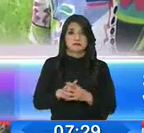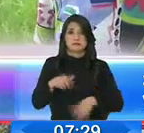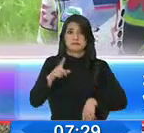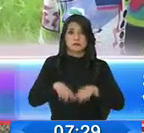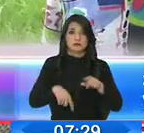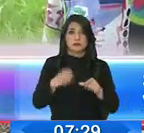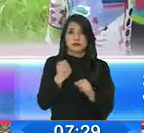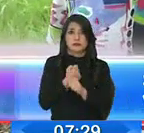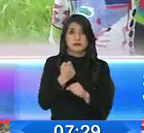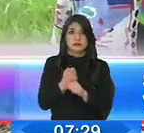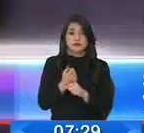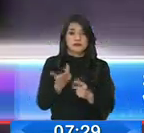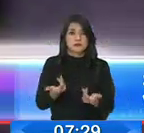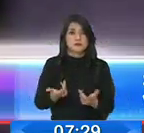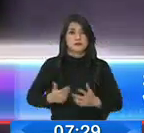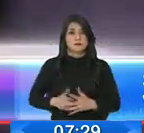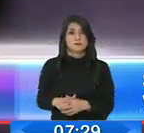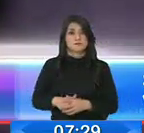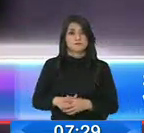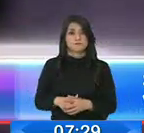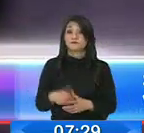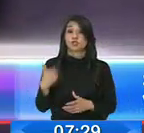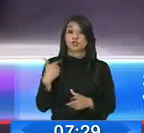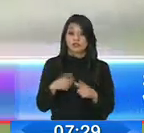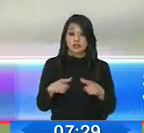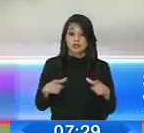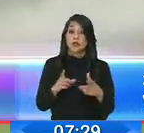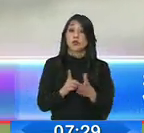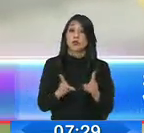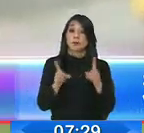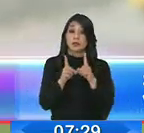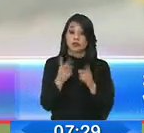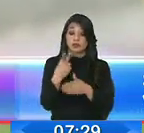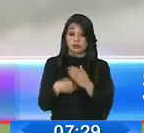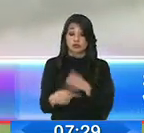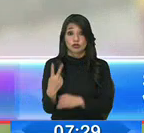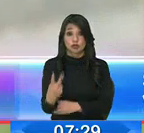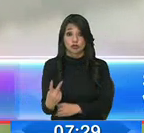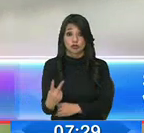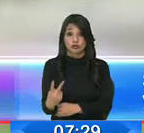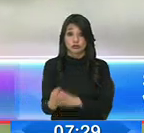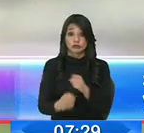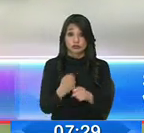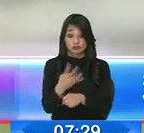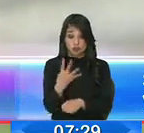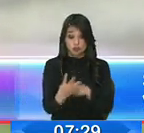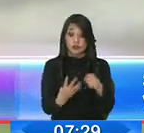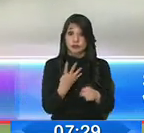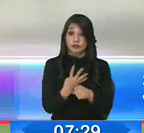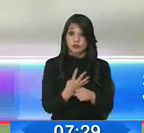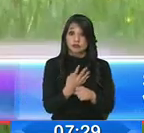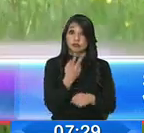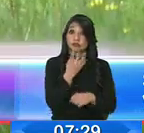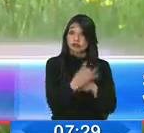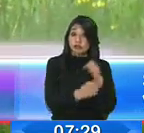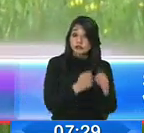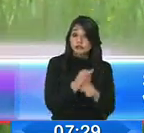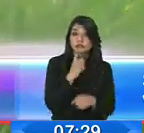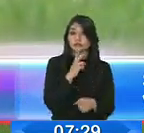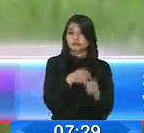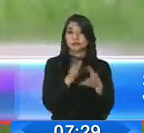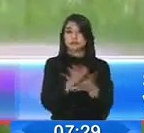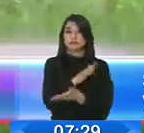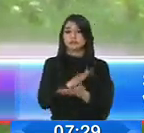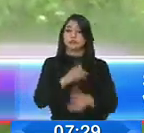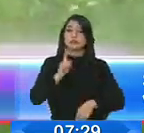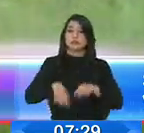trabajo estable. No tienen documentos y sus hijos de 2, 4 y 8 años no han podido insertarse en el sistema